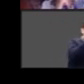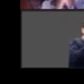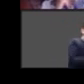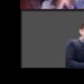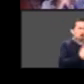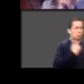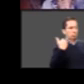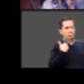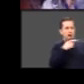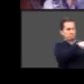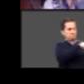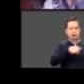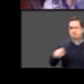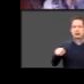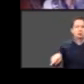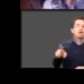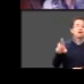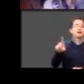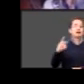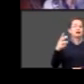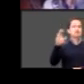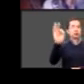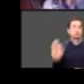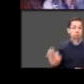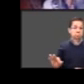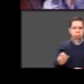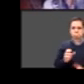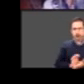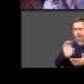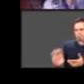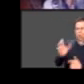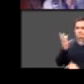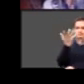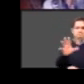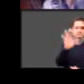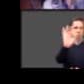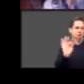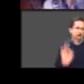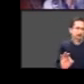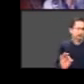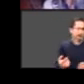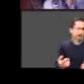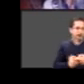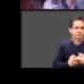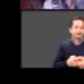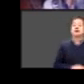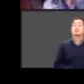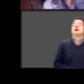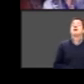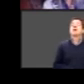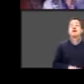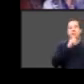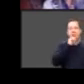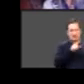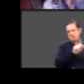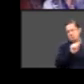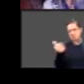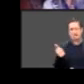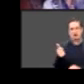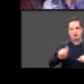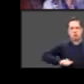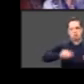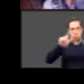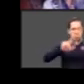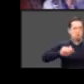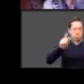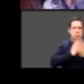si quieres por la que sigue que si continúa el listado de programas presupuestarios que están relacionados con las atenciones